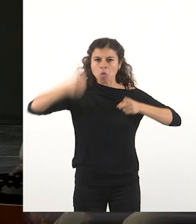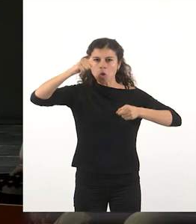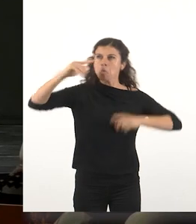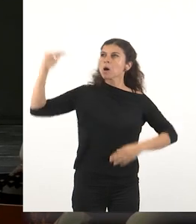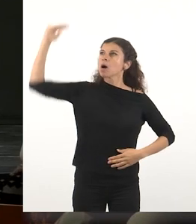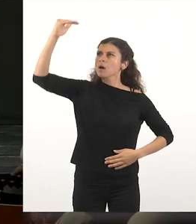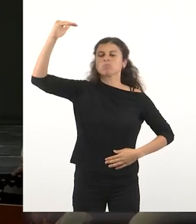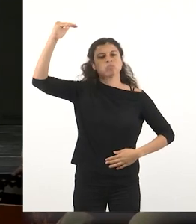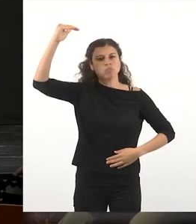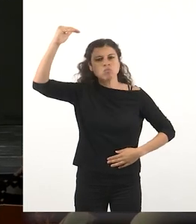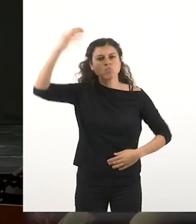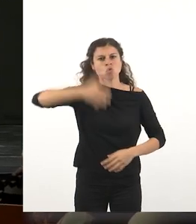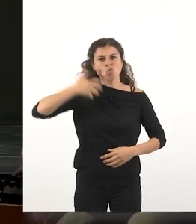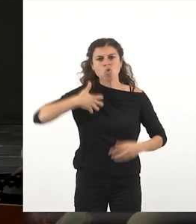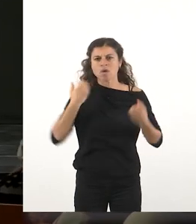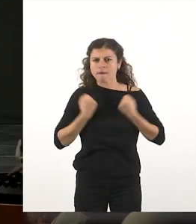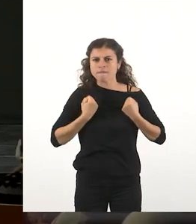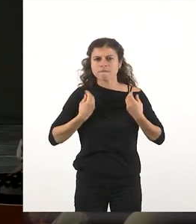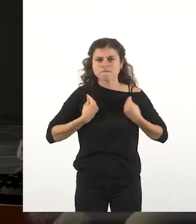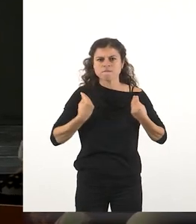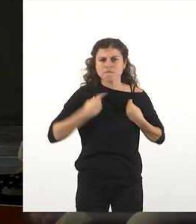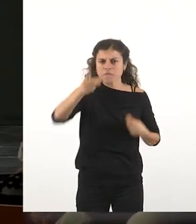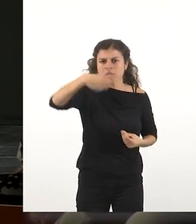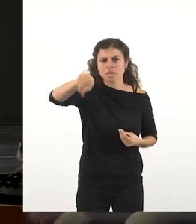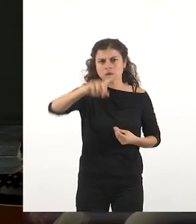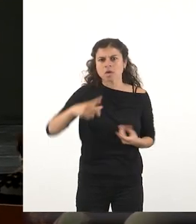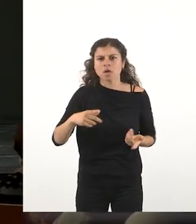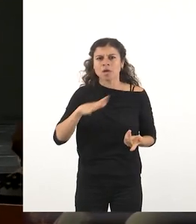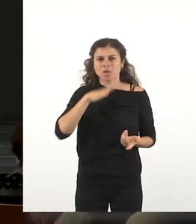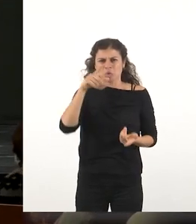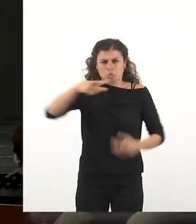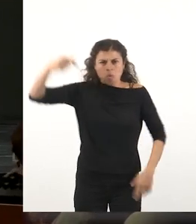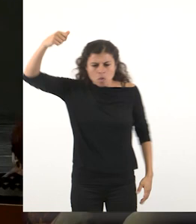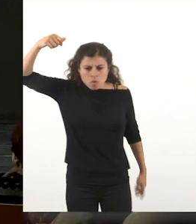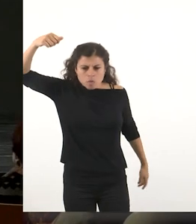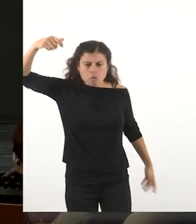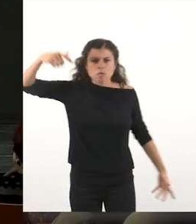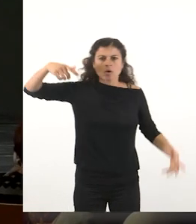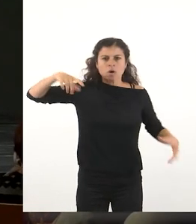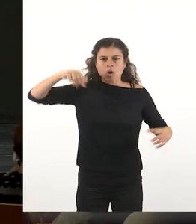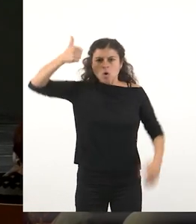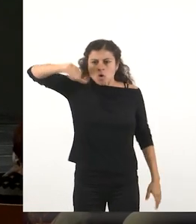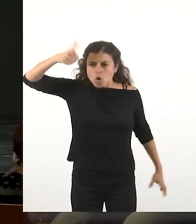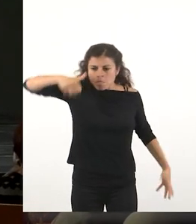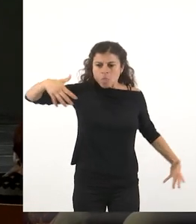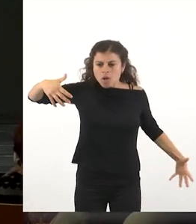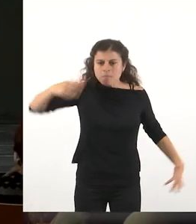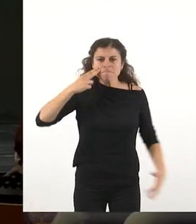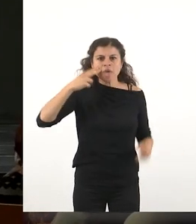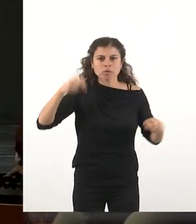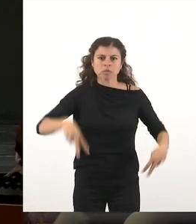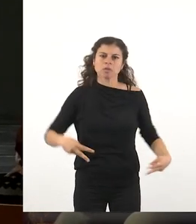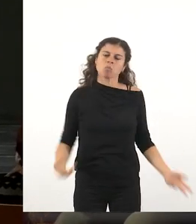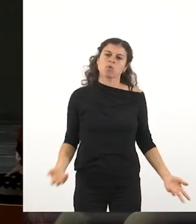identidad masculina, hegemónica, ser el macho alfa que nunca tiene miedo, que no me tiro, tío. Tuve que me tiemble las piernas, pero yo me tiro. Eso a lo mejor adulto